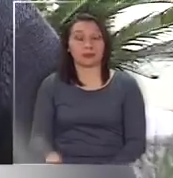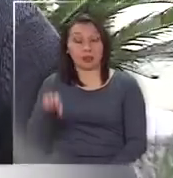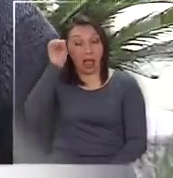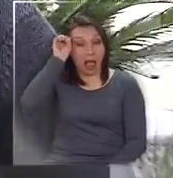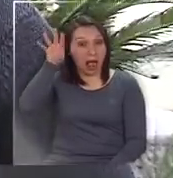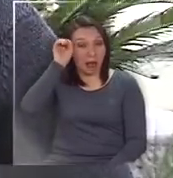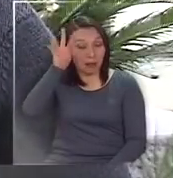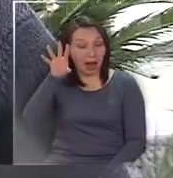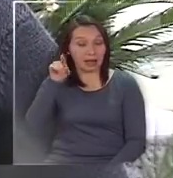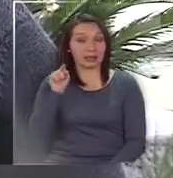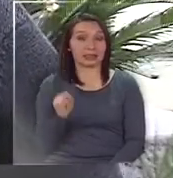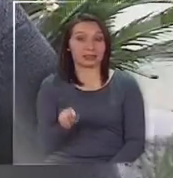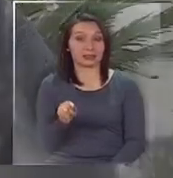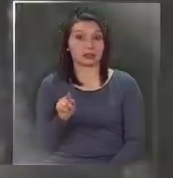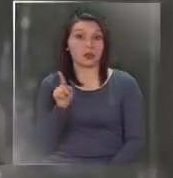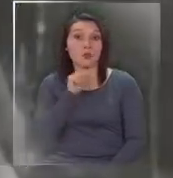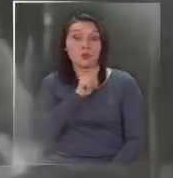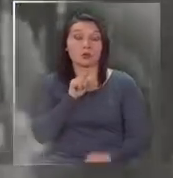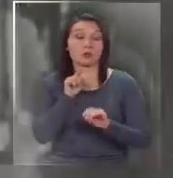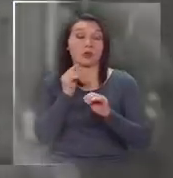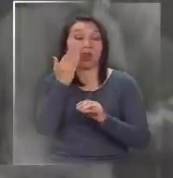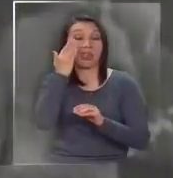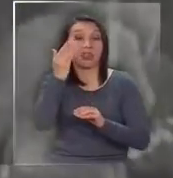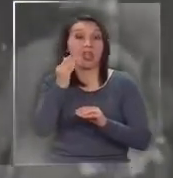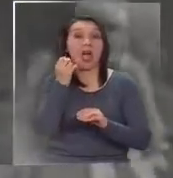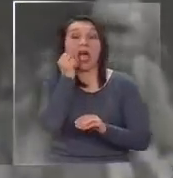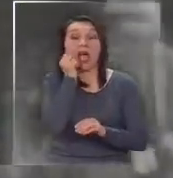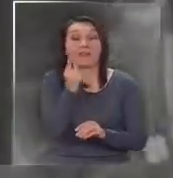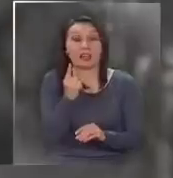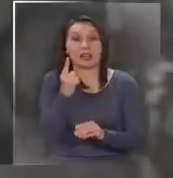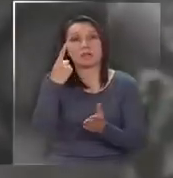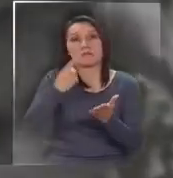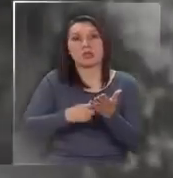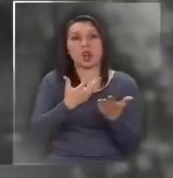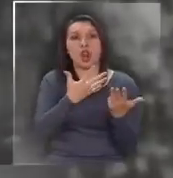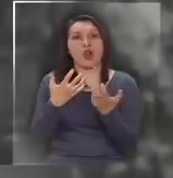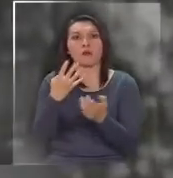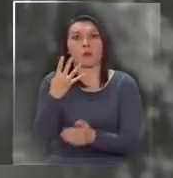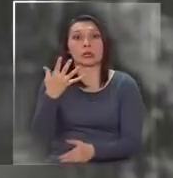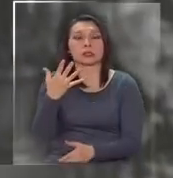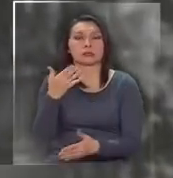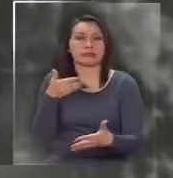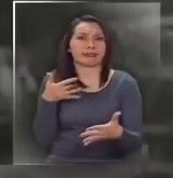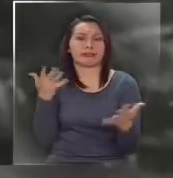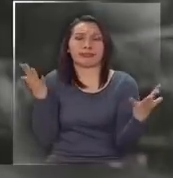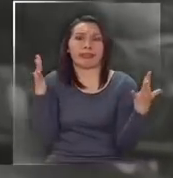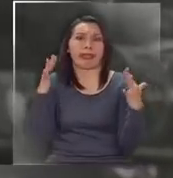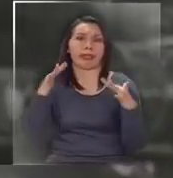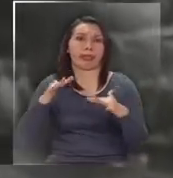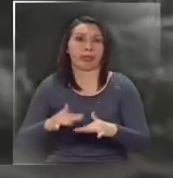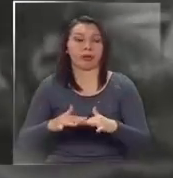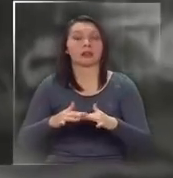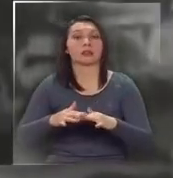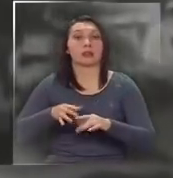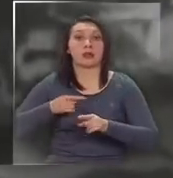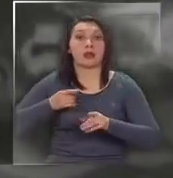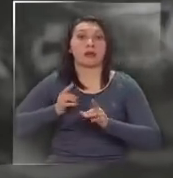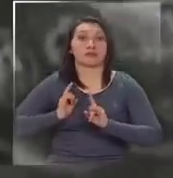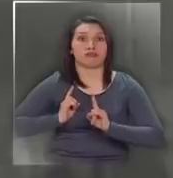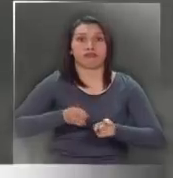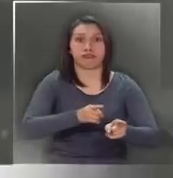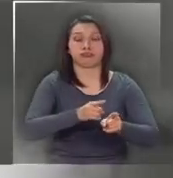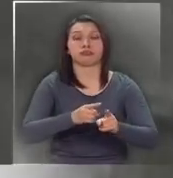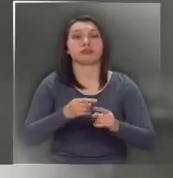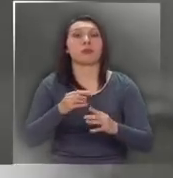Alemania, para los últimos días de abril de 1945, está en un estado terminal. Las tropas del Ejército